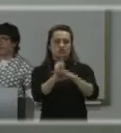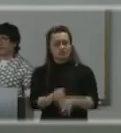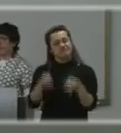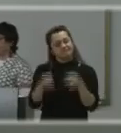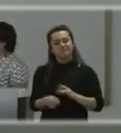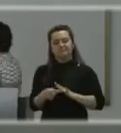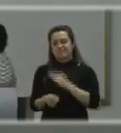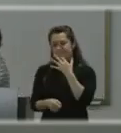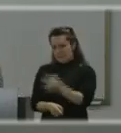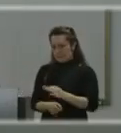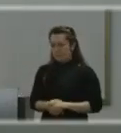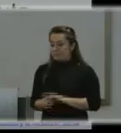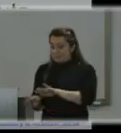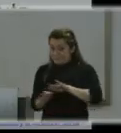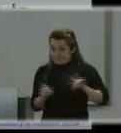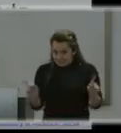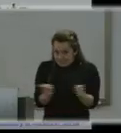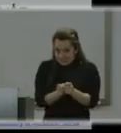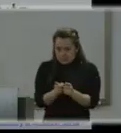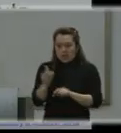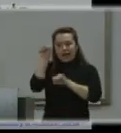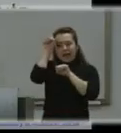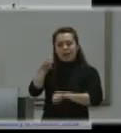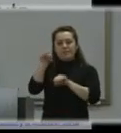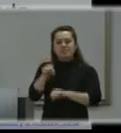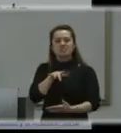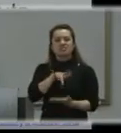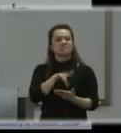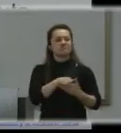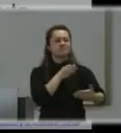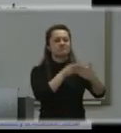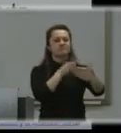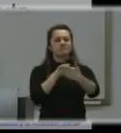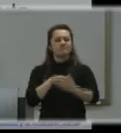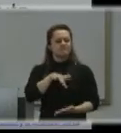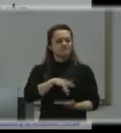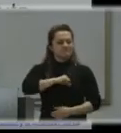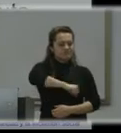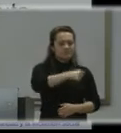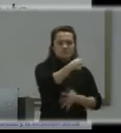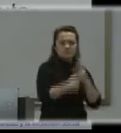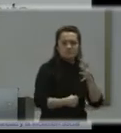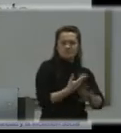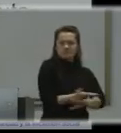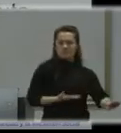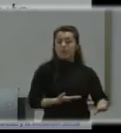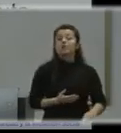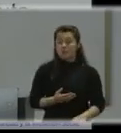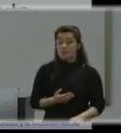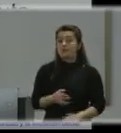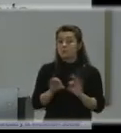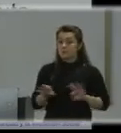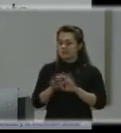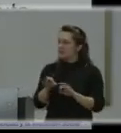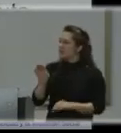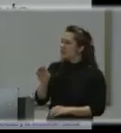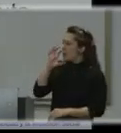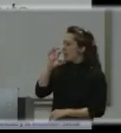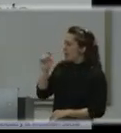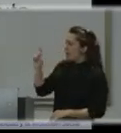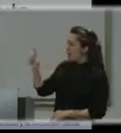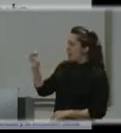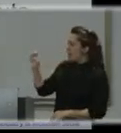mencionar brevemente el tema de la capacidad jurídica porque es, digamos, uno de los puntos centrales, y acá está Felipe Benavides del Ministerio